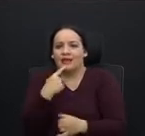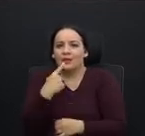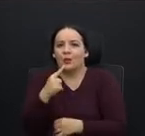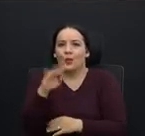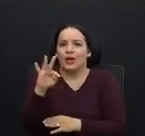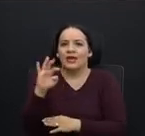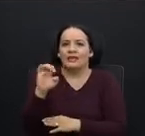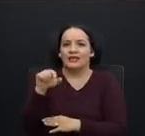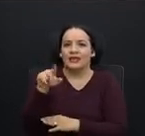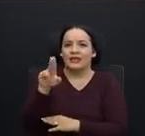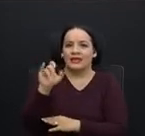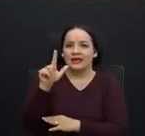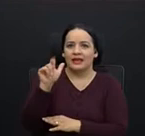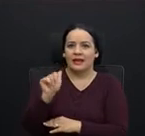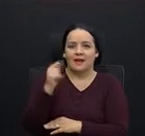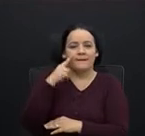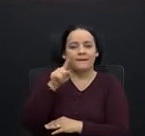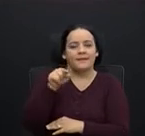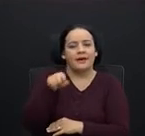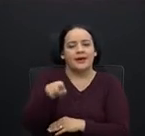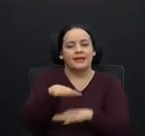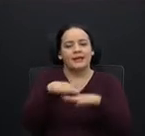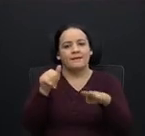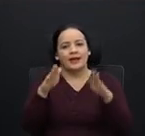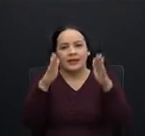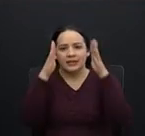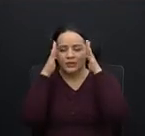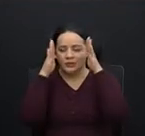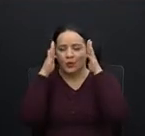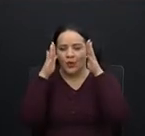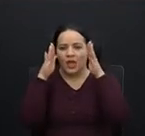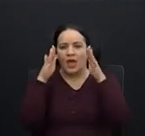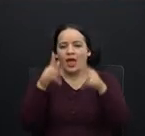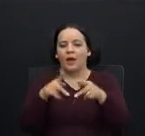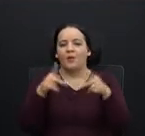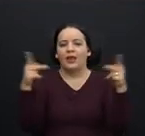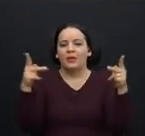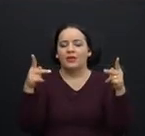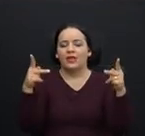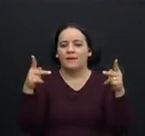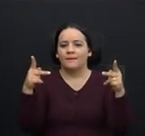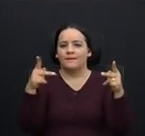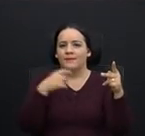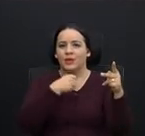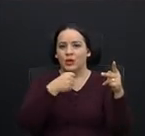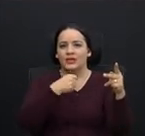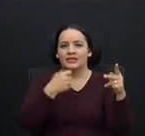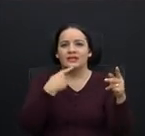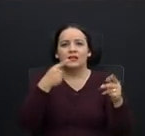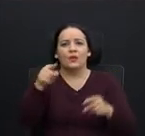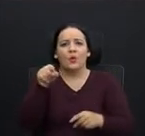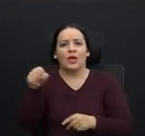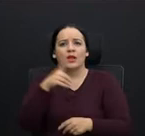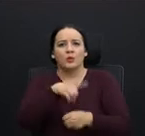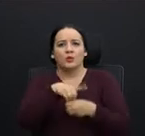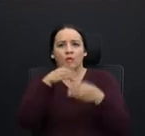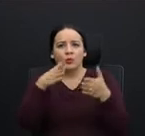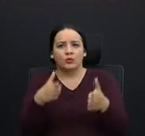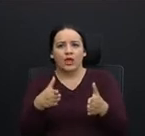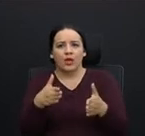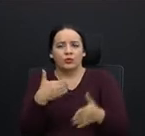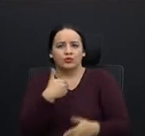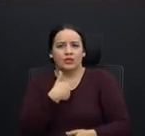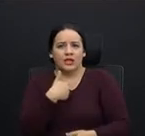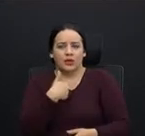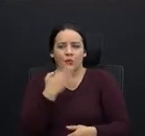para llamar la atención a una nota periodística que casi que dejó dicho que los diputados teníamos